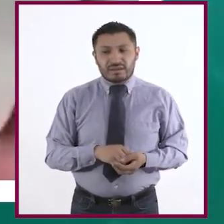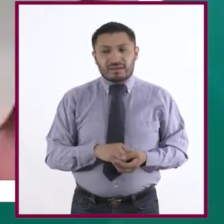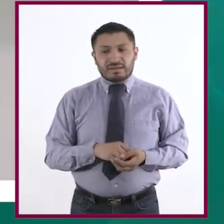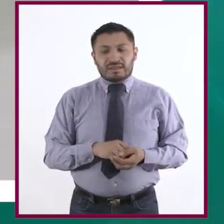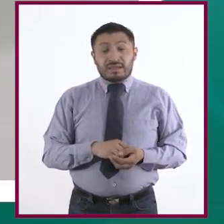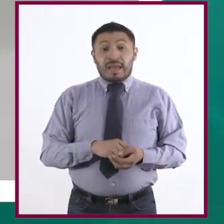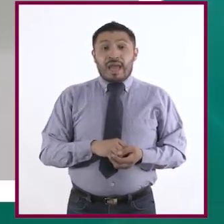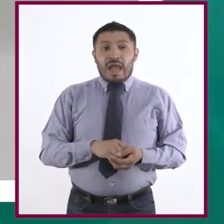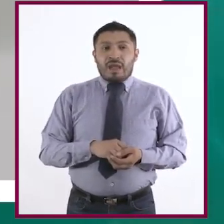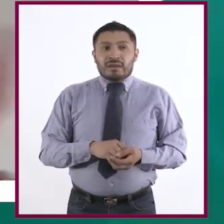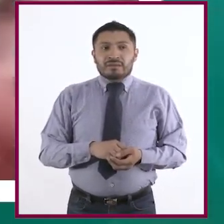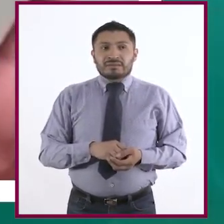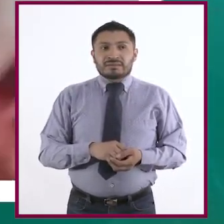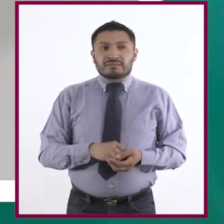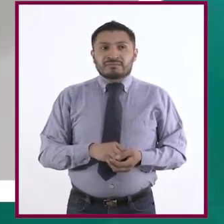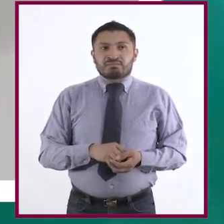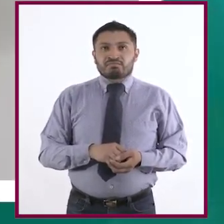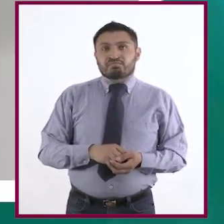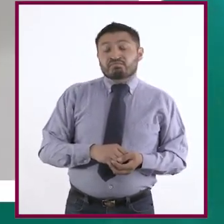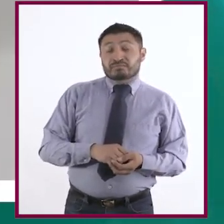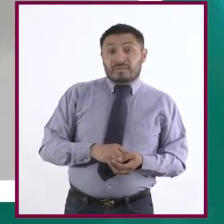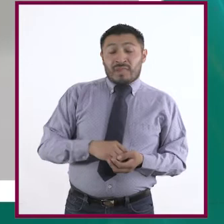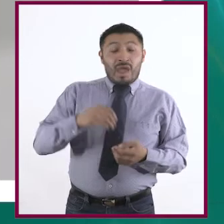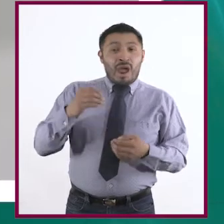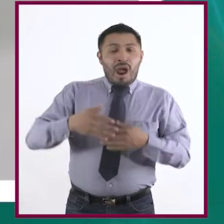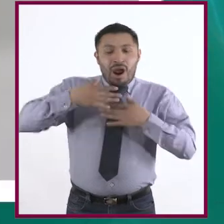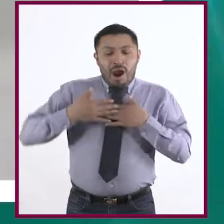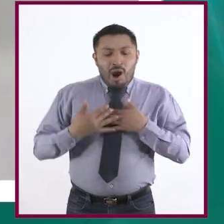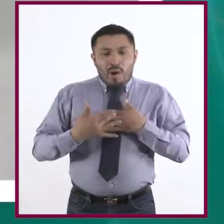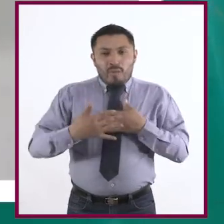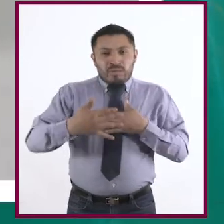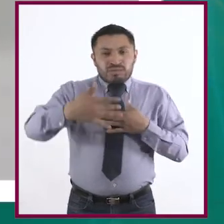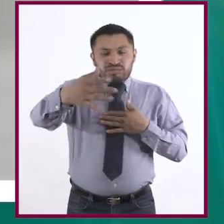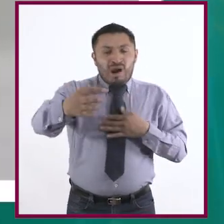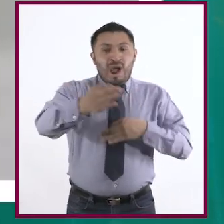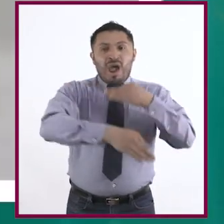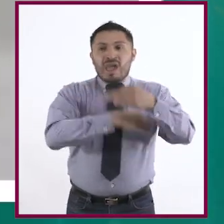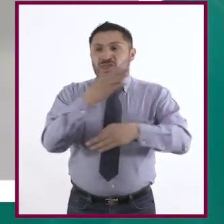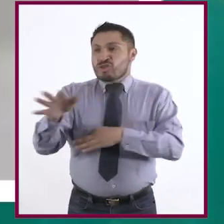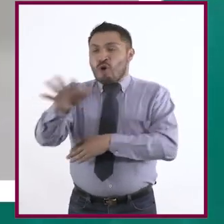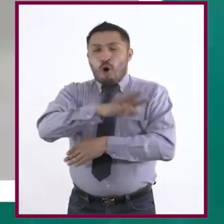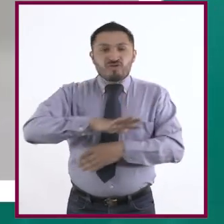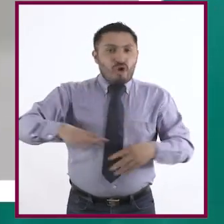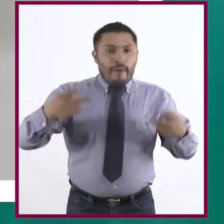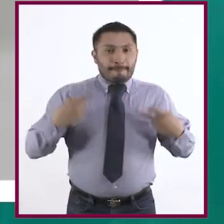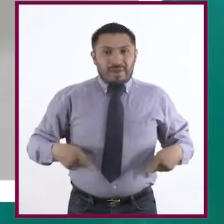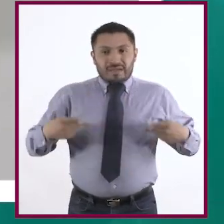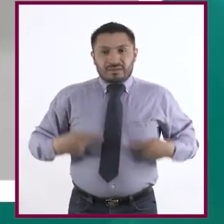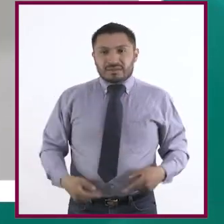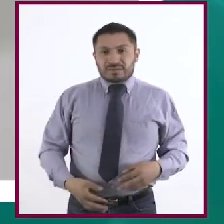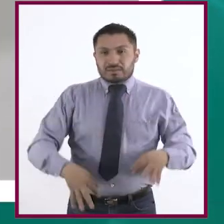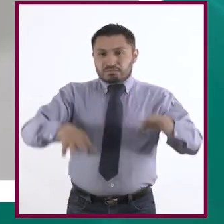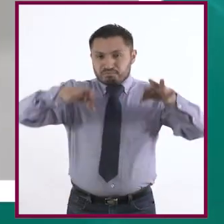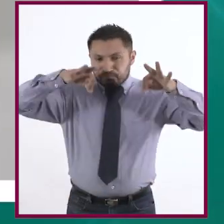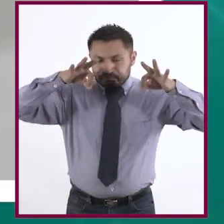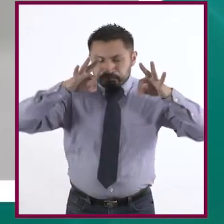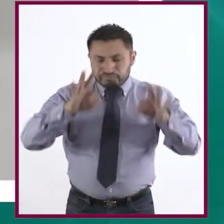que todos van a ser, a partir de ahora, personas que van a tener un excelente oído